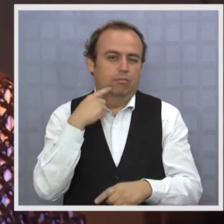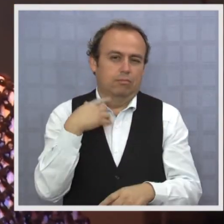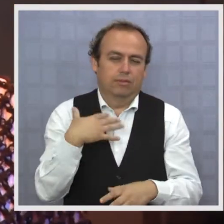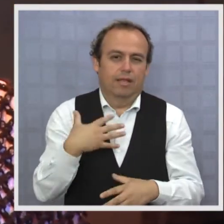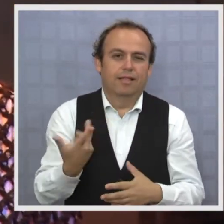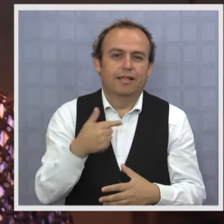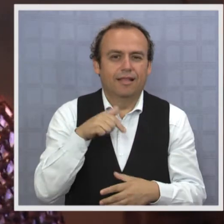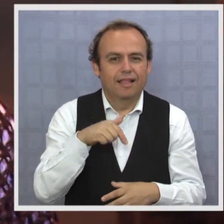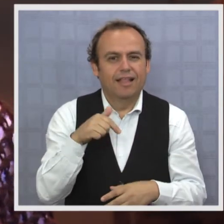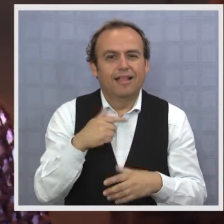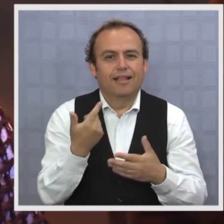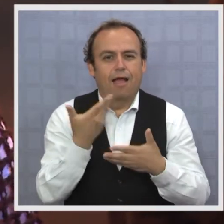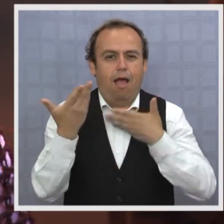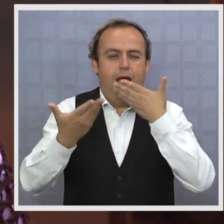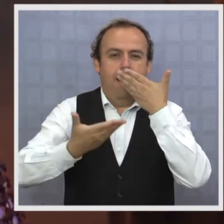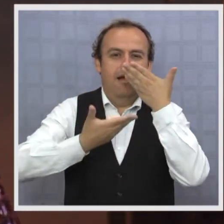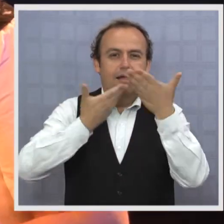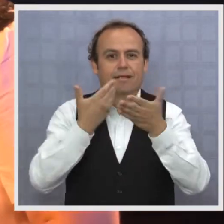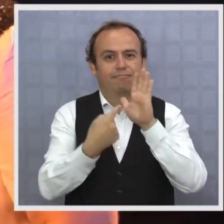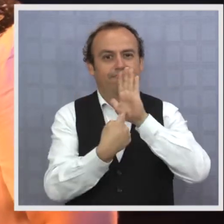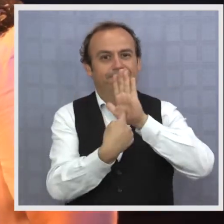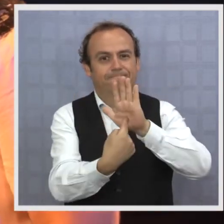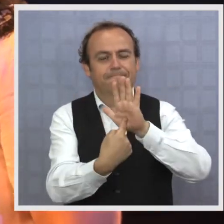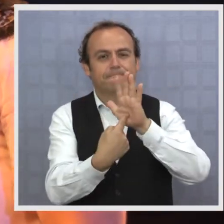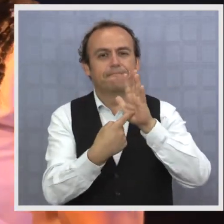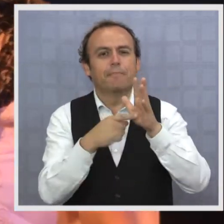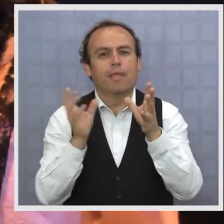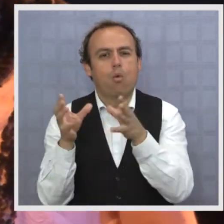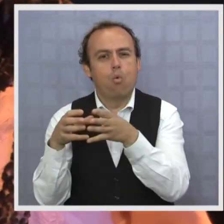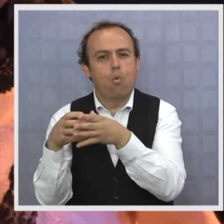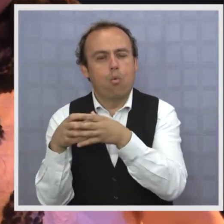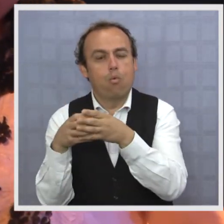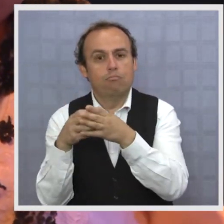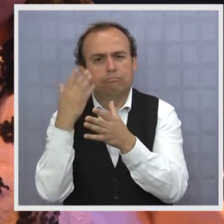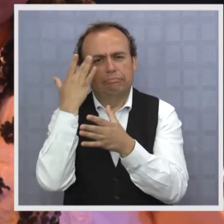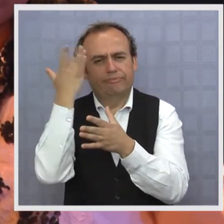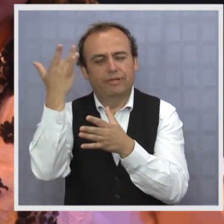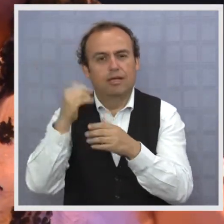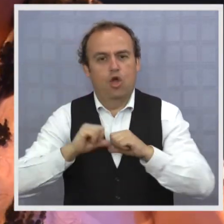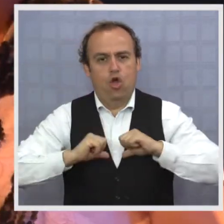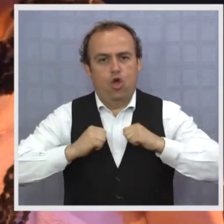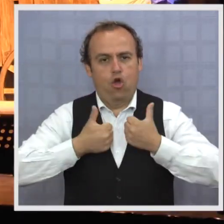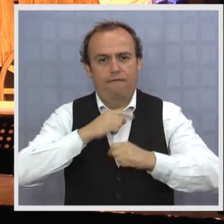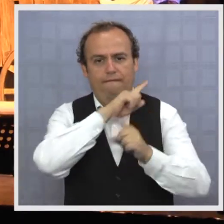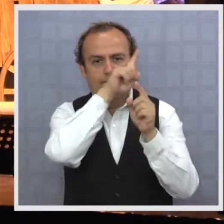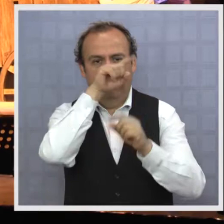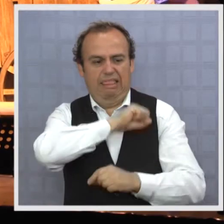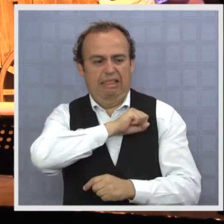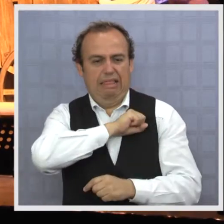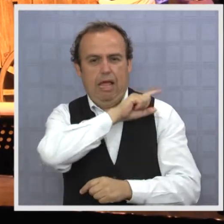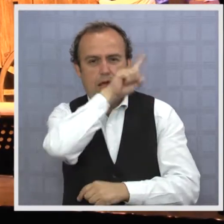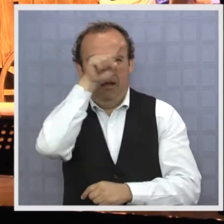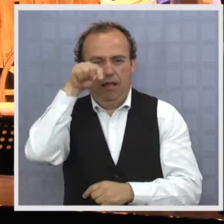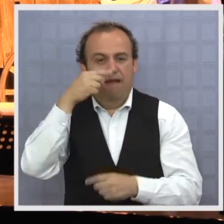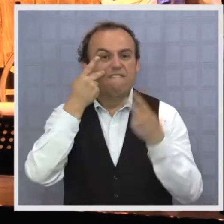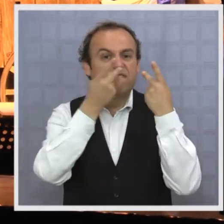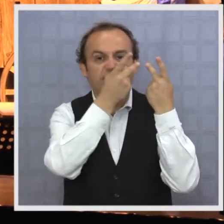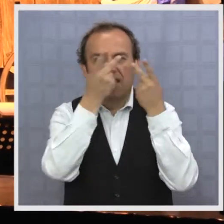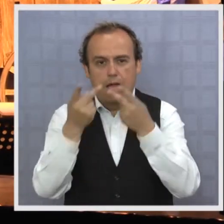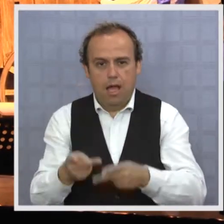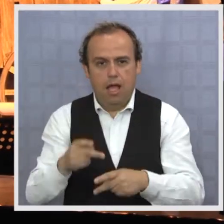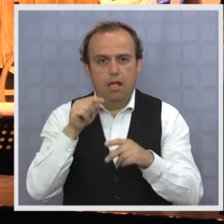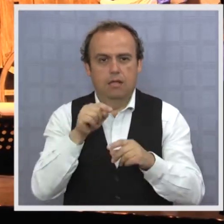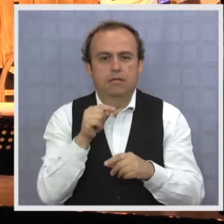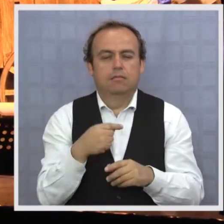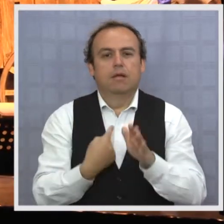clave en este tipo de espectáculos, fue aportada por un grupo de talentosos jóvenes santiaguinos quienes viajaron especialmente